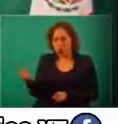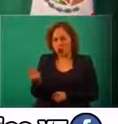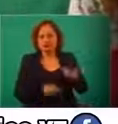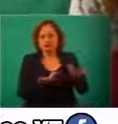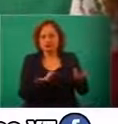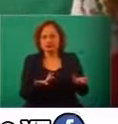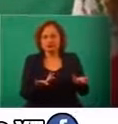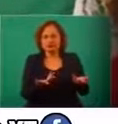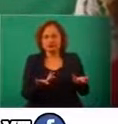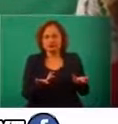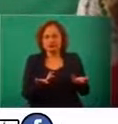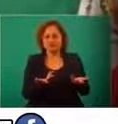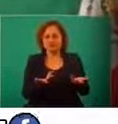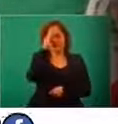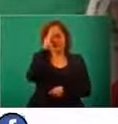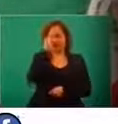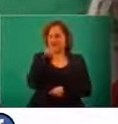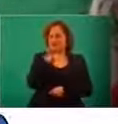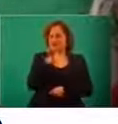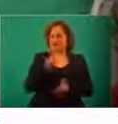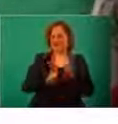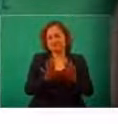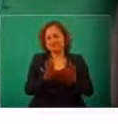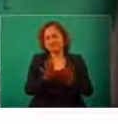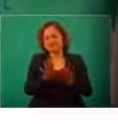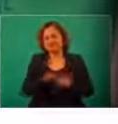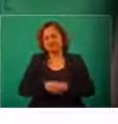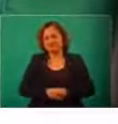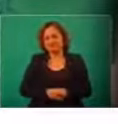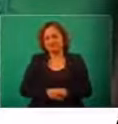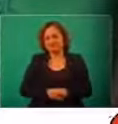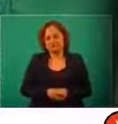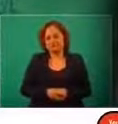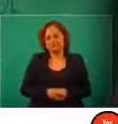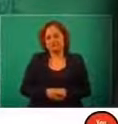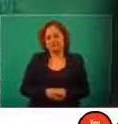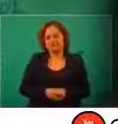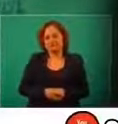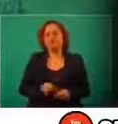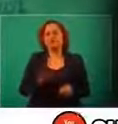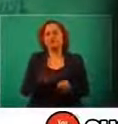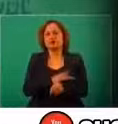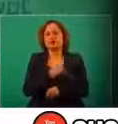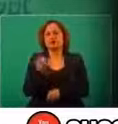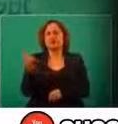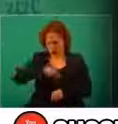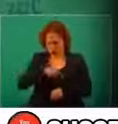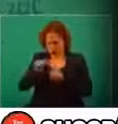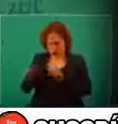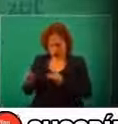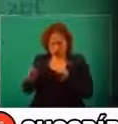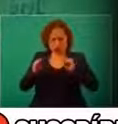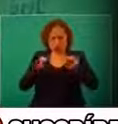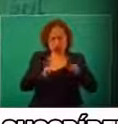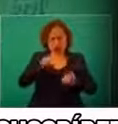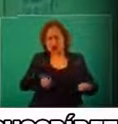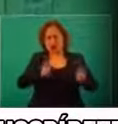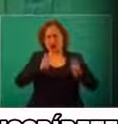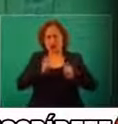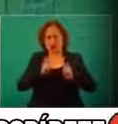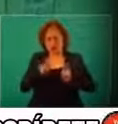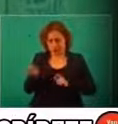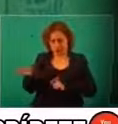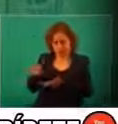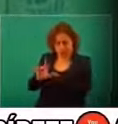democracia. Me van a decir, bueno, ¿y por qué están ustedes en el gobierno? Por el pueblo, no por esos órganos,